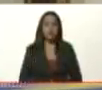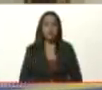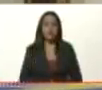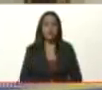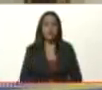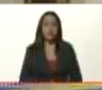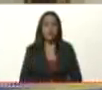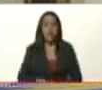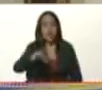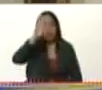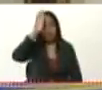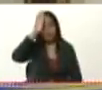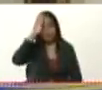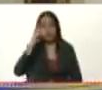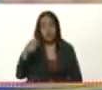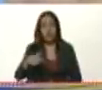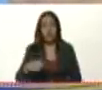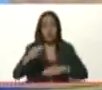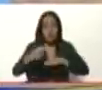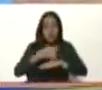la Red Textil de Caracas.